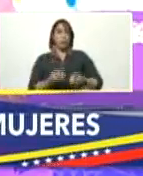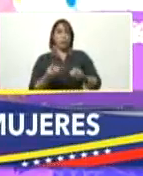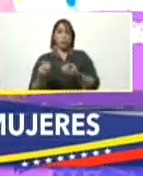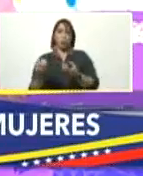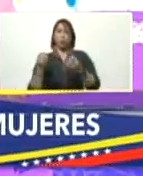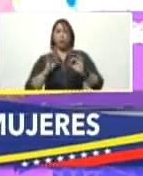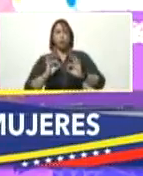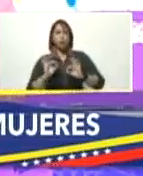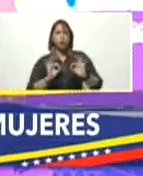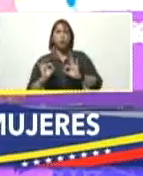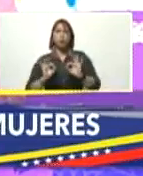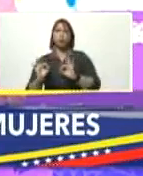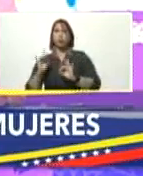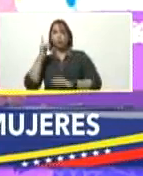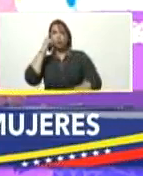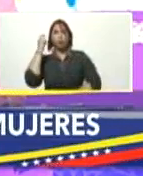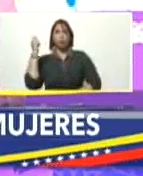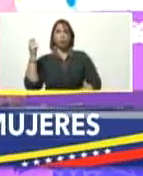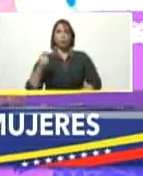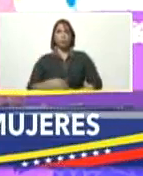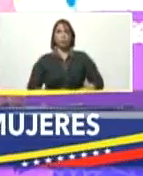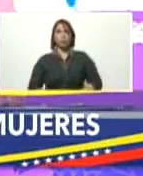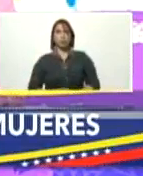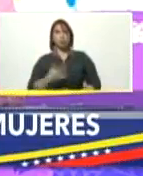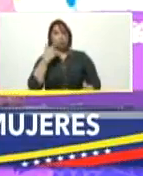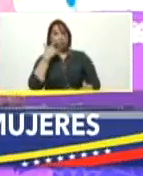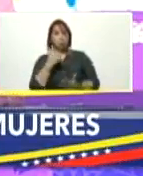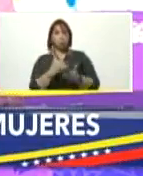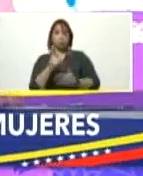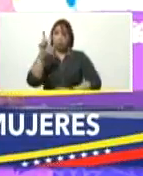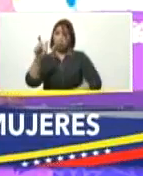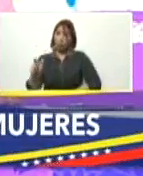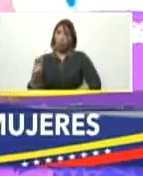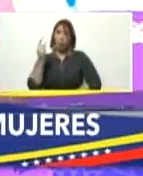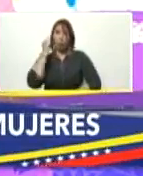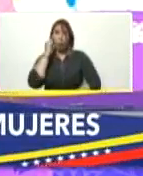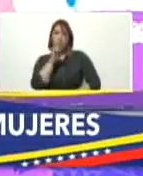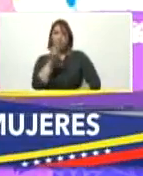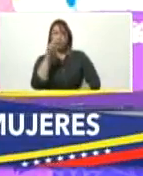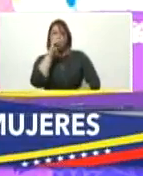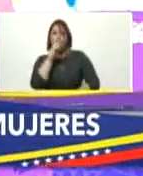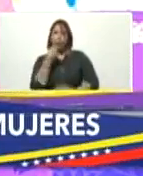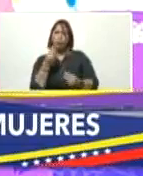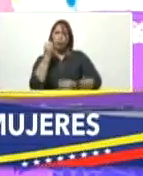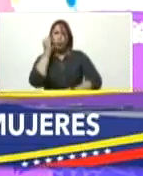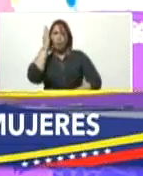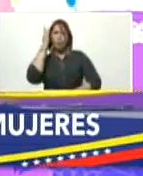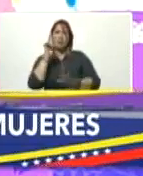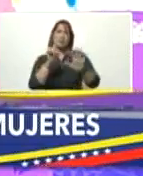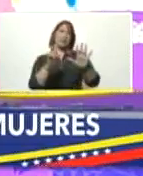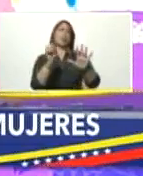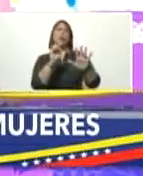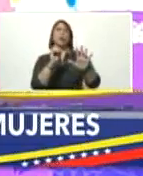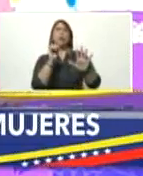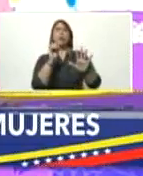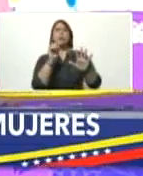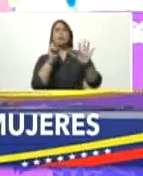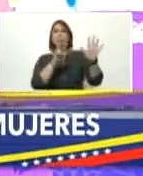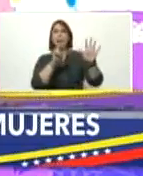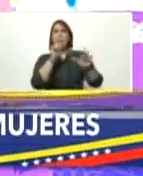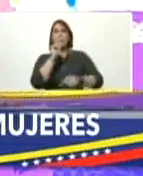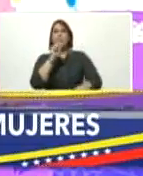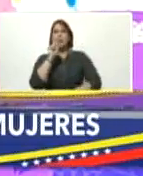práctico, teórico. Y mira Camila con 22 años cómo es capaz en 6, 7 minutos de